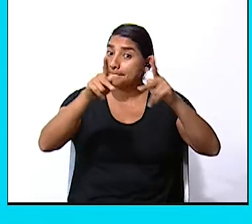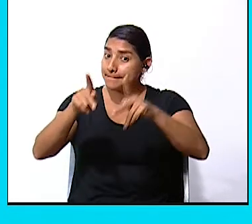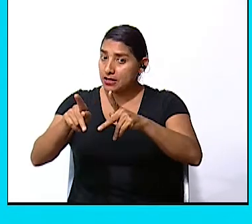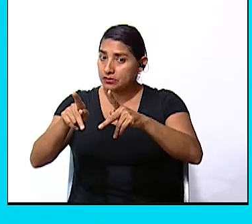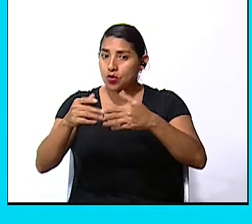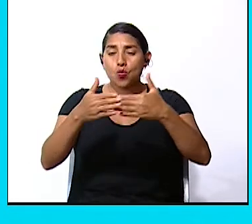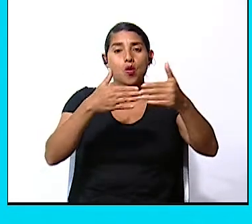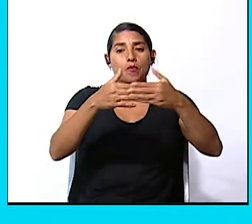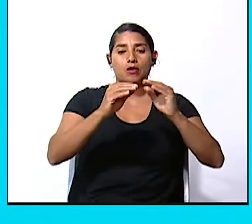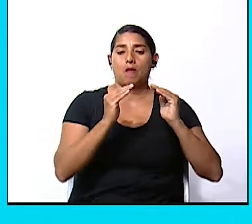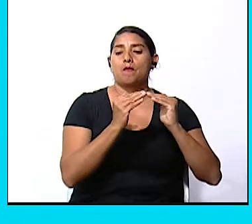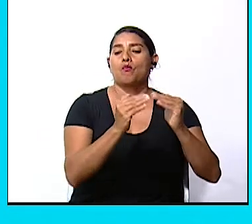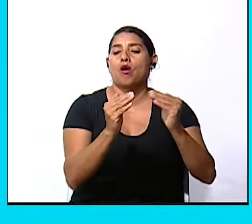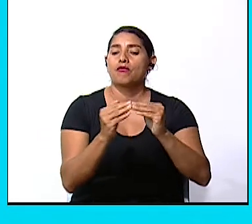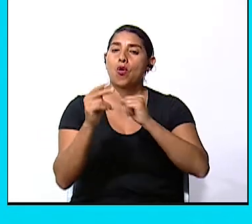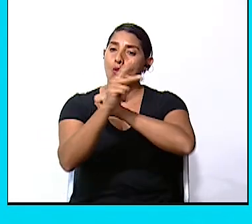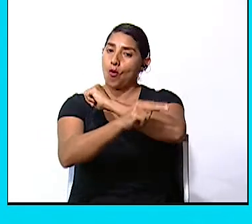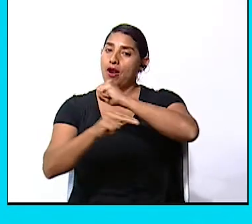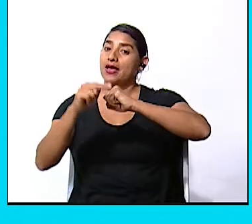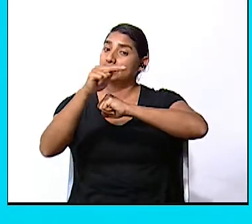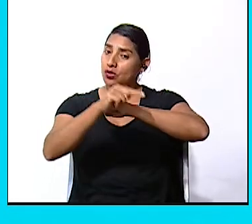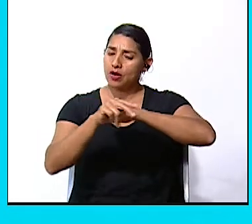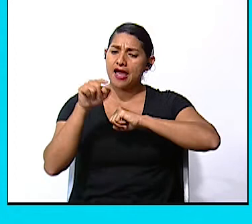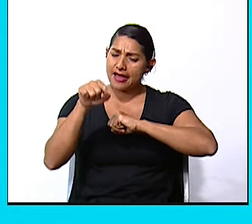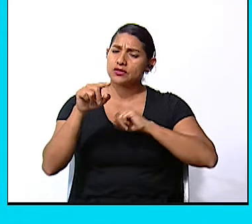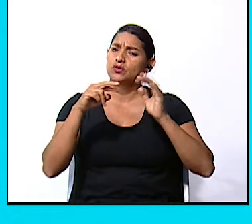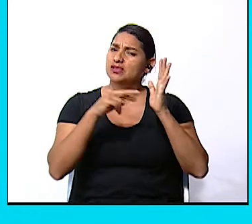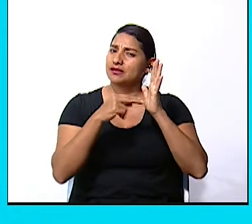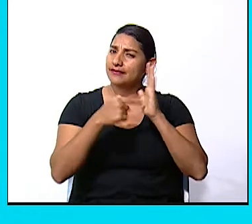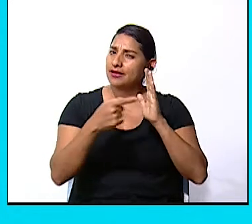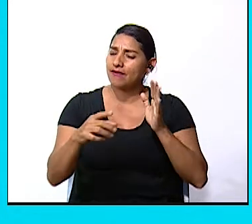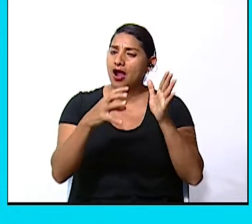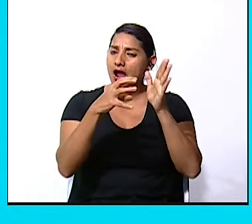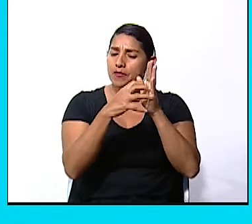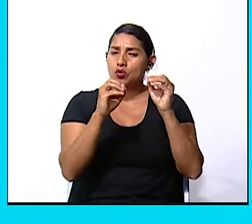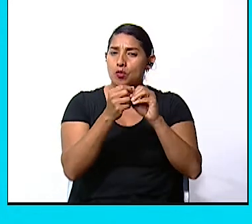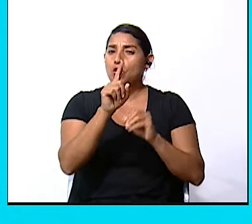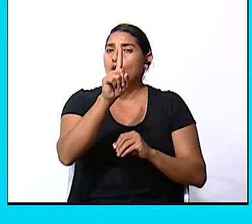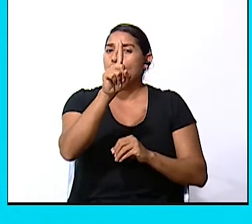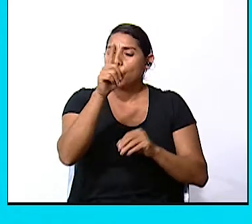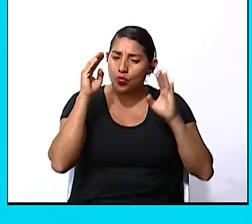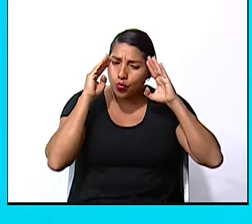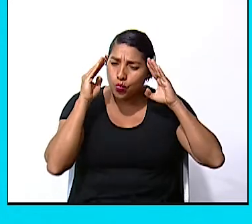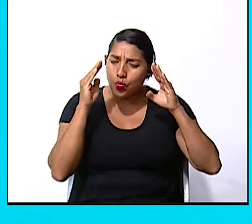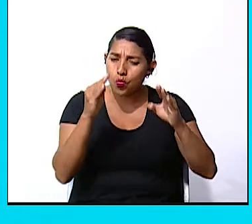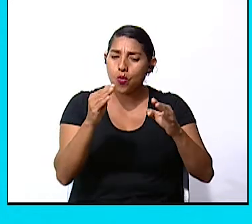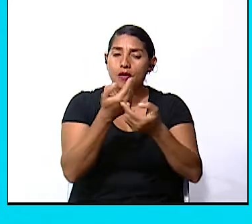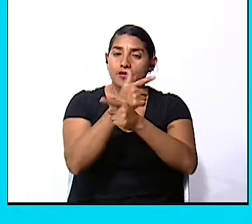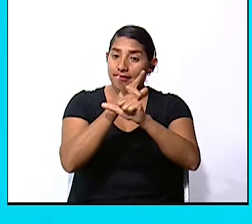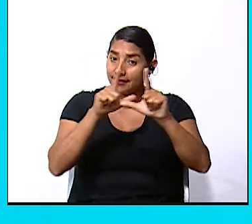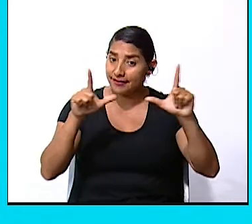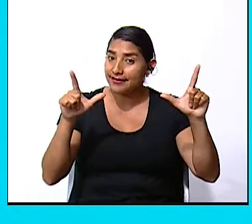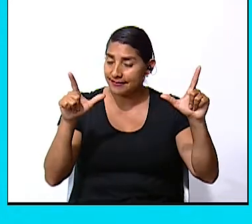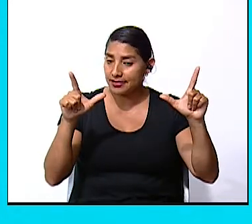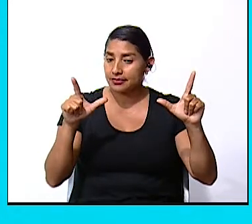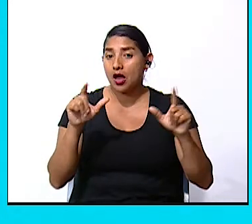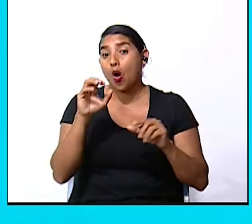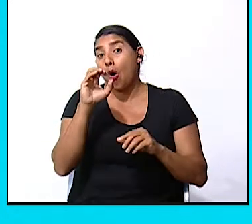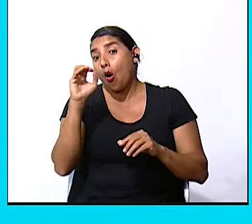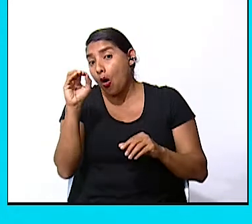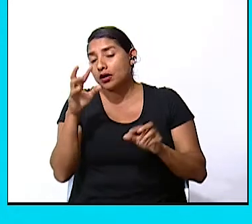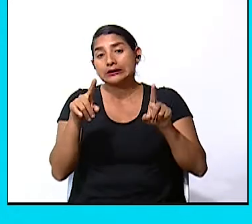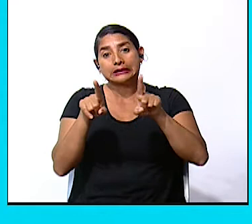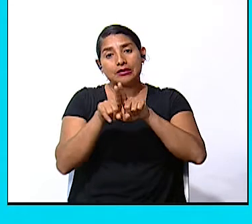de cualquier pueblo o nación. Eso quiere decir que el capítulo 1 hace referencia a la libertad, o que